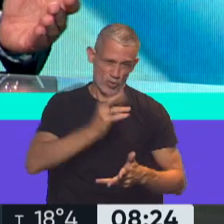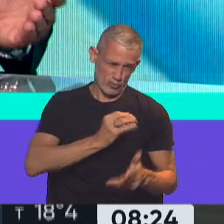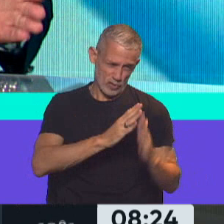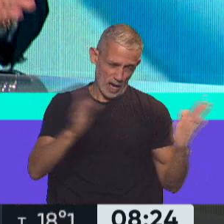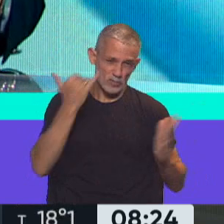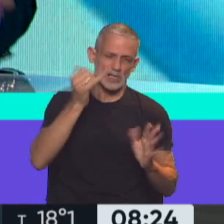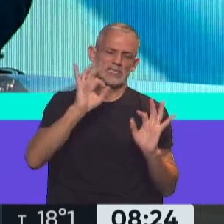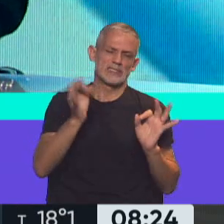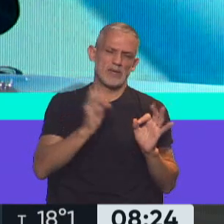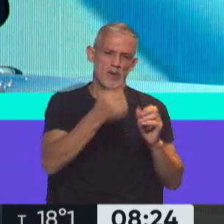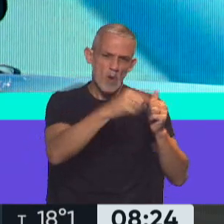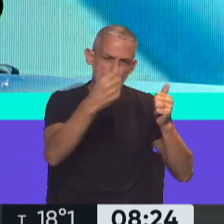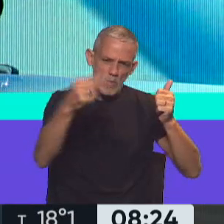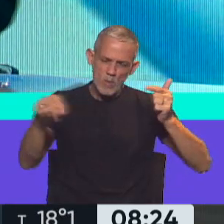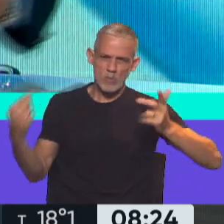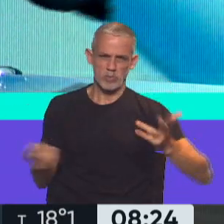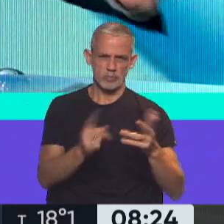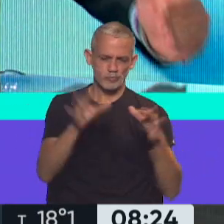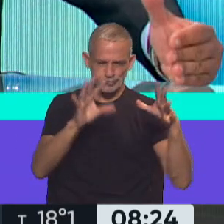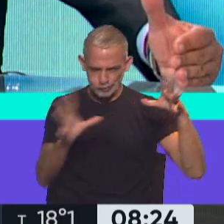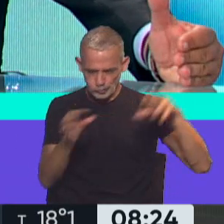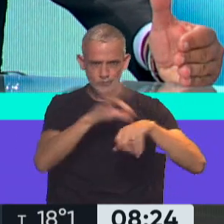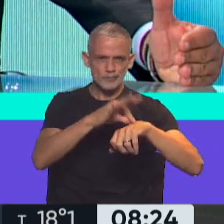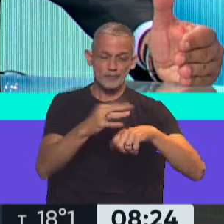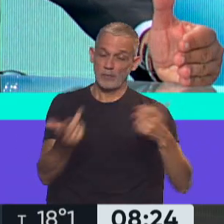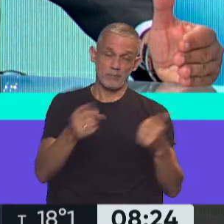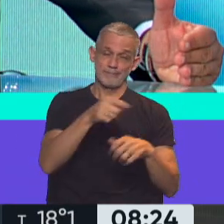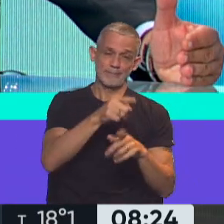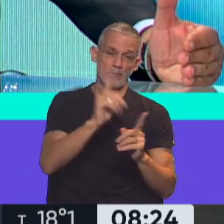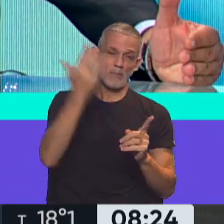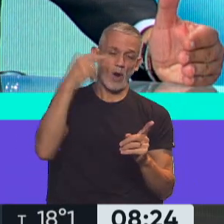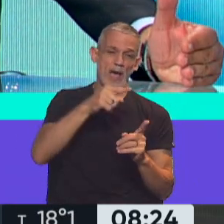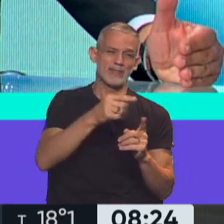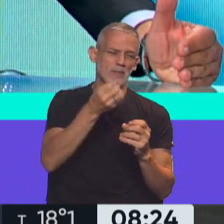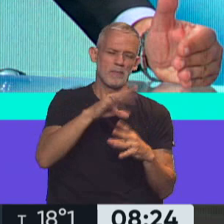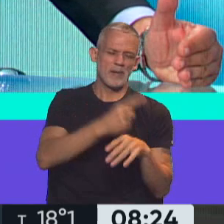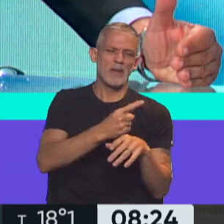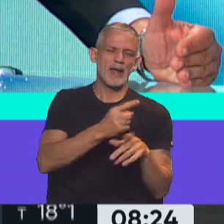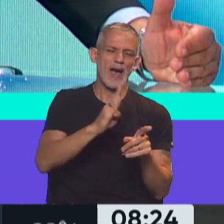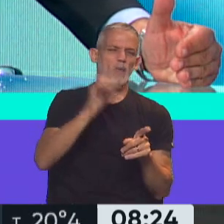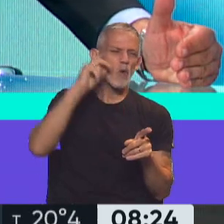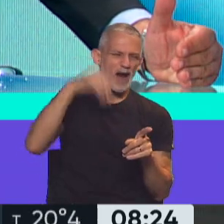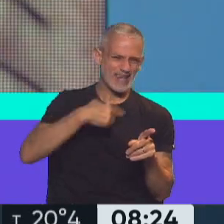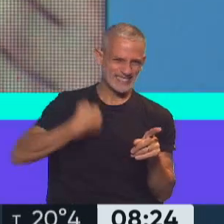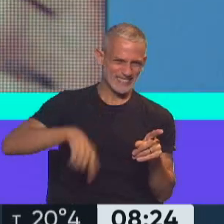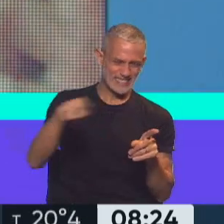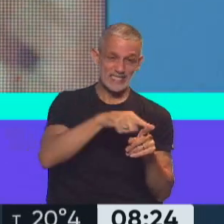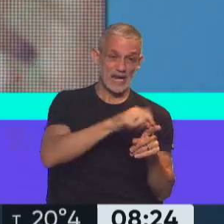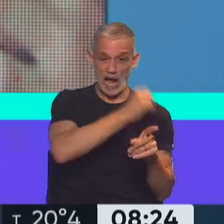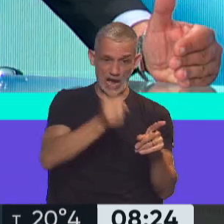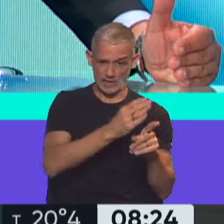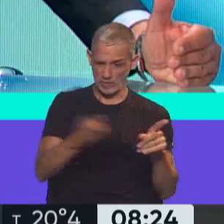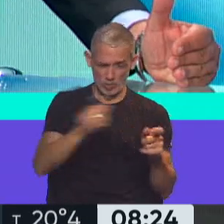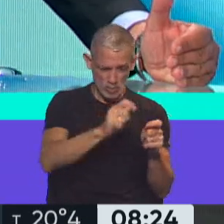años que hay muchas enfermedades en una, desde la variante inicial de Wuhan hasta el día de hoy,